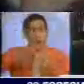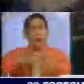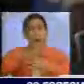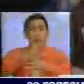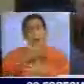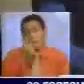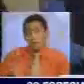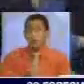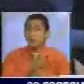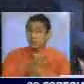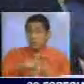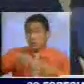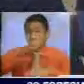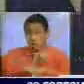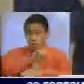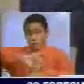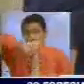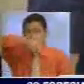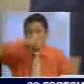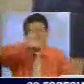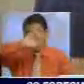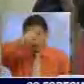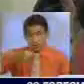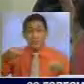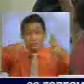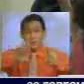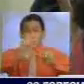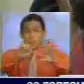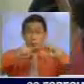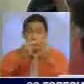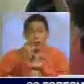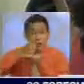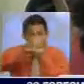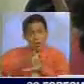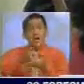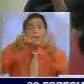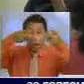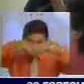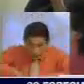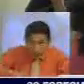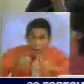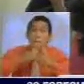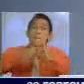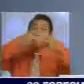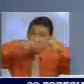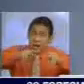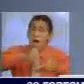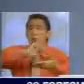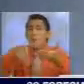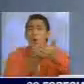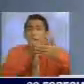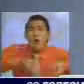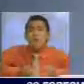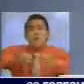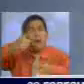Sin embargo, en esta visita, el doctor Harris y su equipo médico implementarán en sus cirugías la moldura nasoalveolar o NAM,